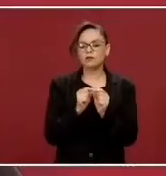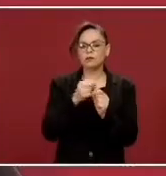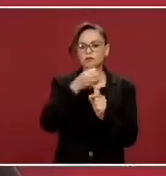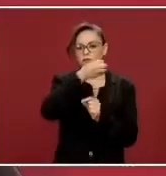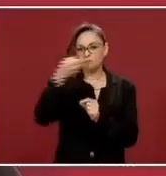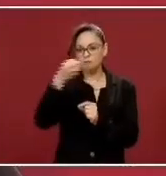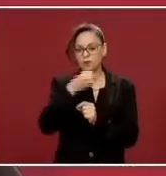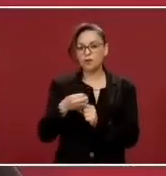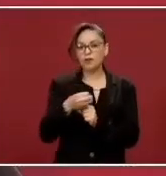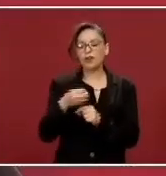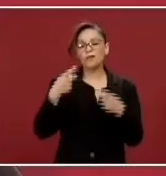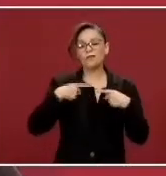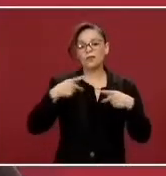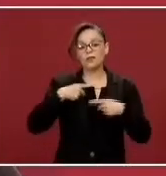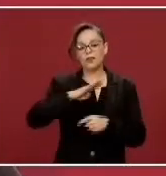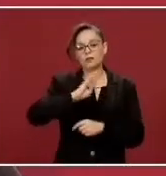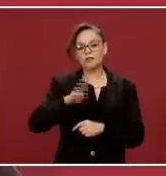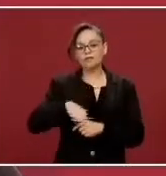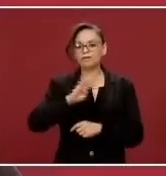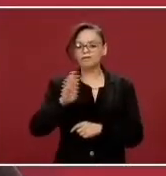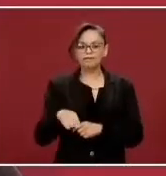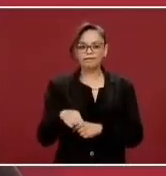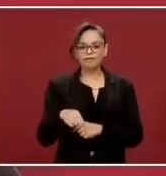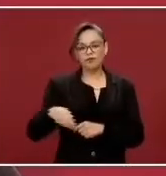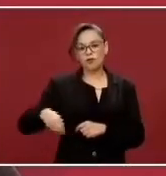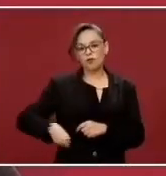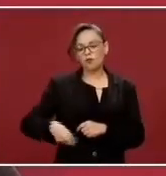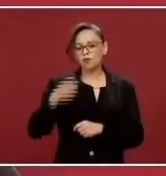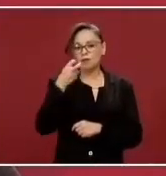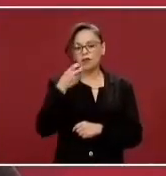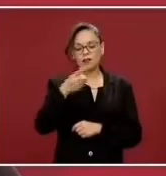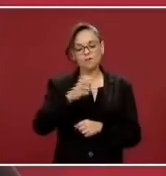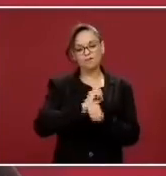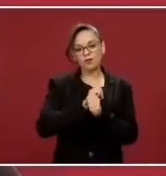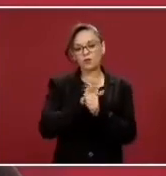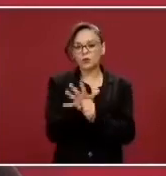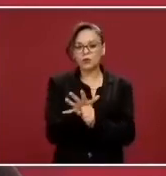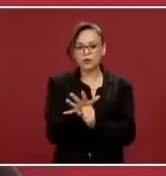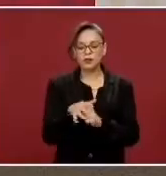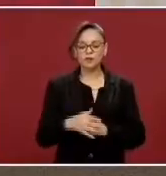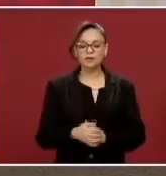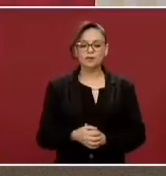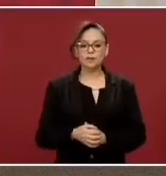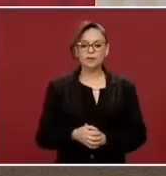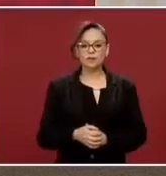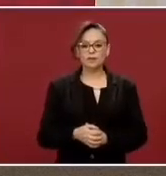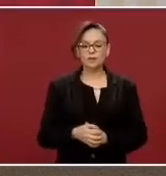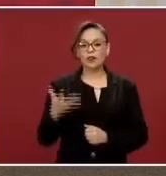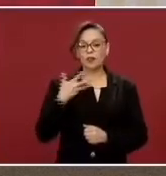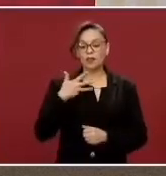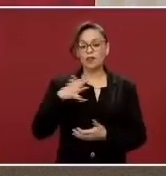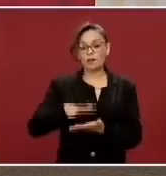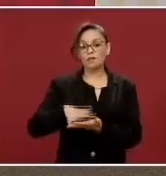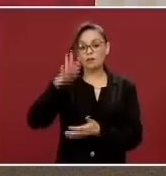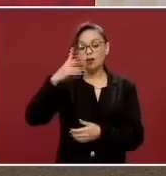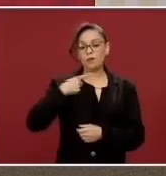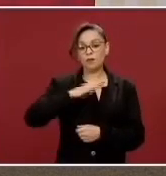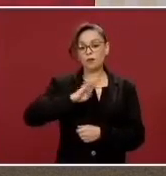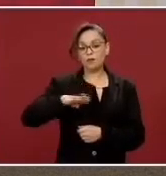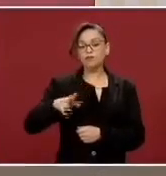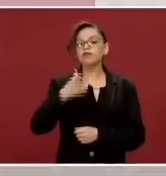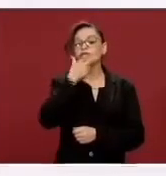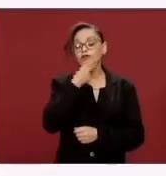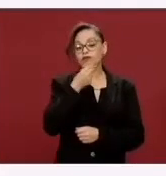por las consecuencias de esta enfermedad. Tenemos un predominio del sexo masculino, donde 5